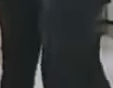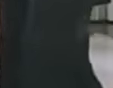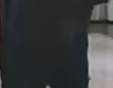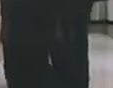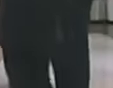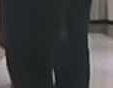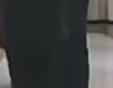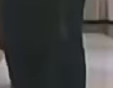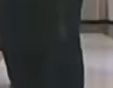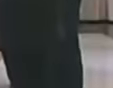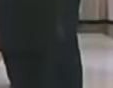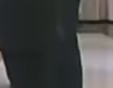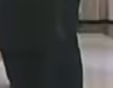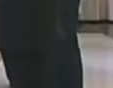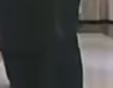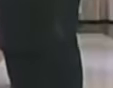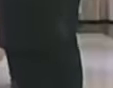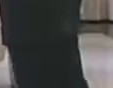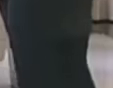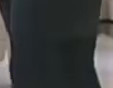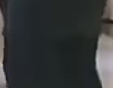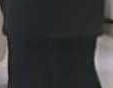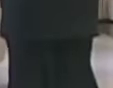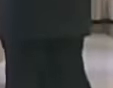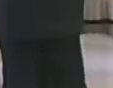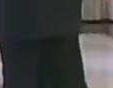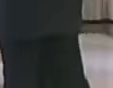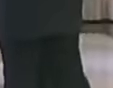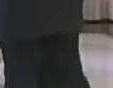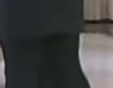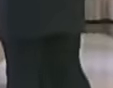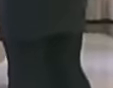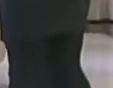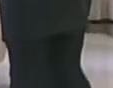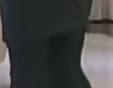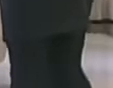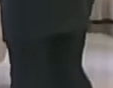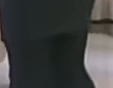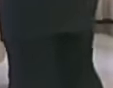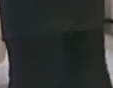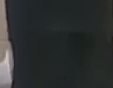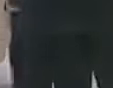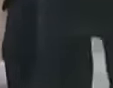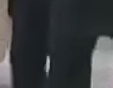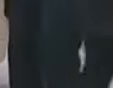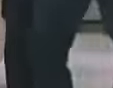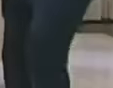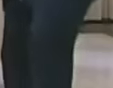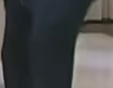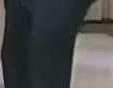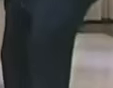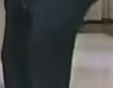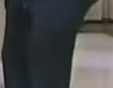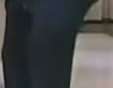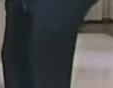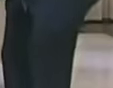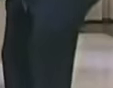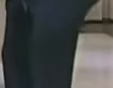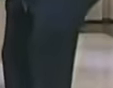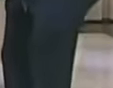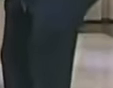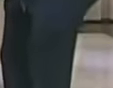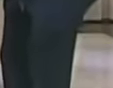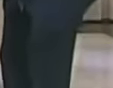Manaquín Cocuina para la explotación como una sola unidad de trabajo. Recordamos que las